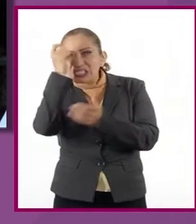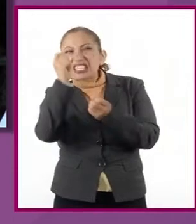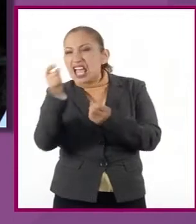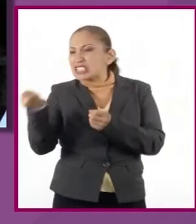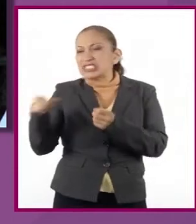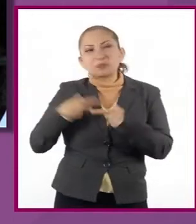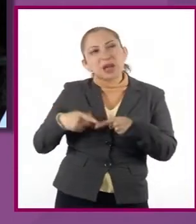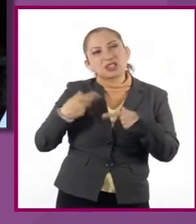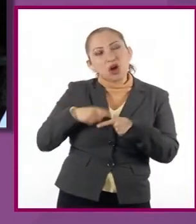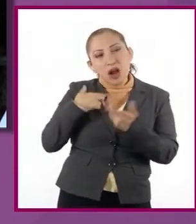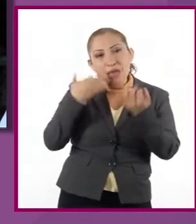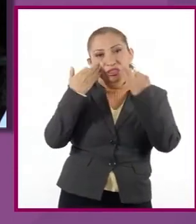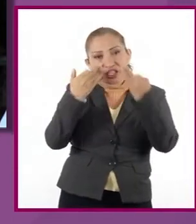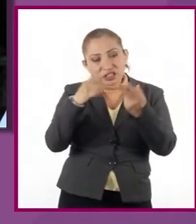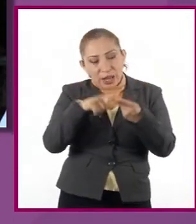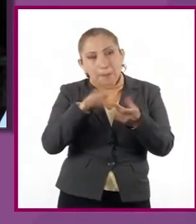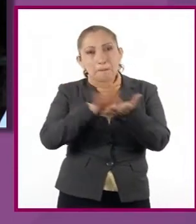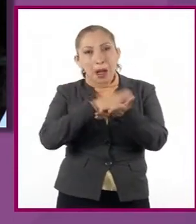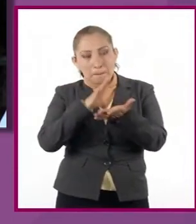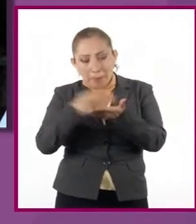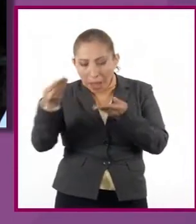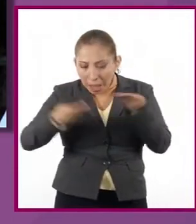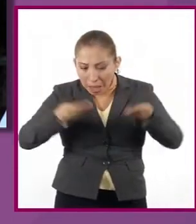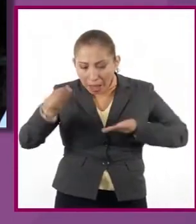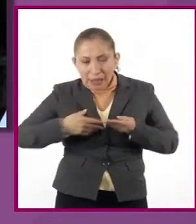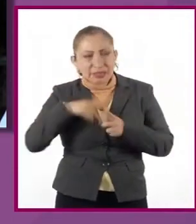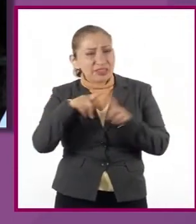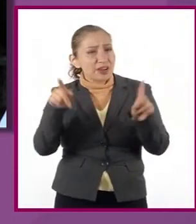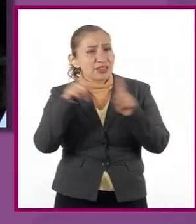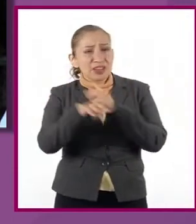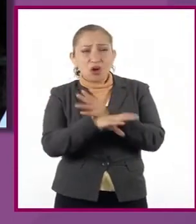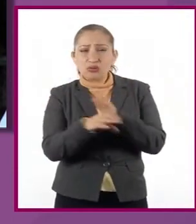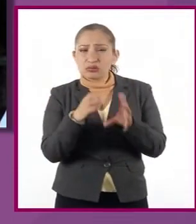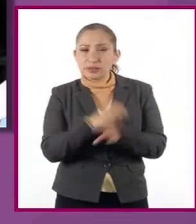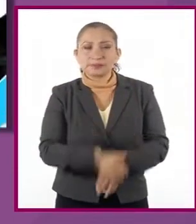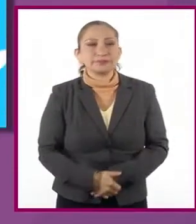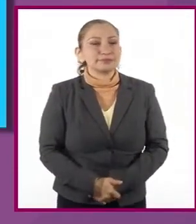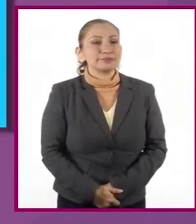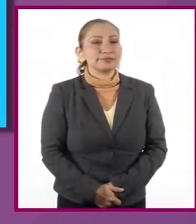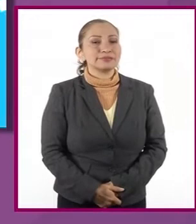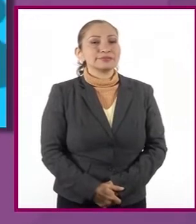sobre él, testimonios, documentos y todo tipo de material.